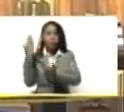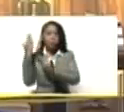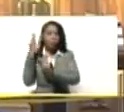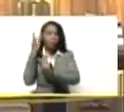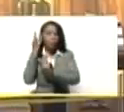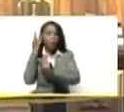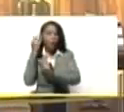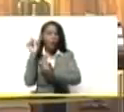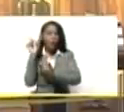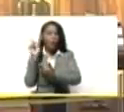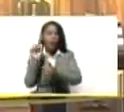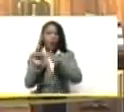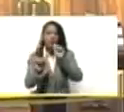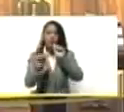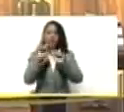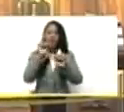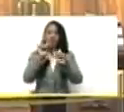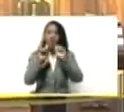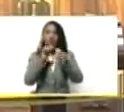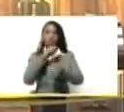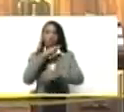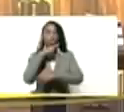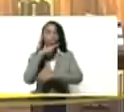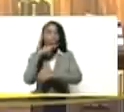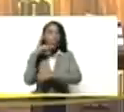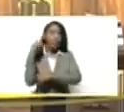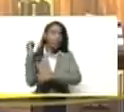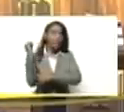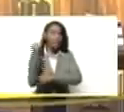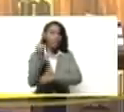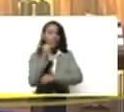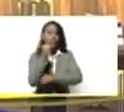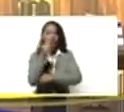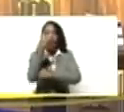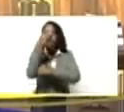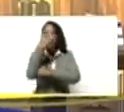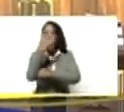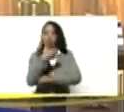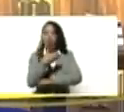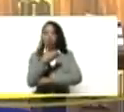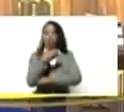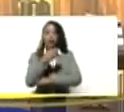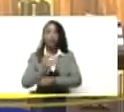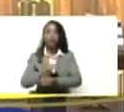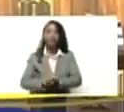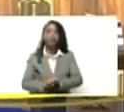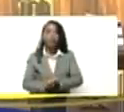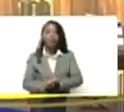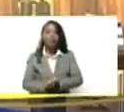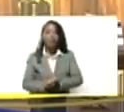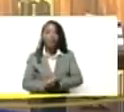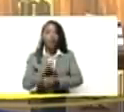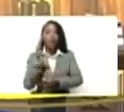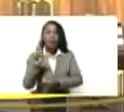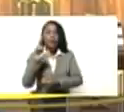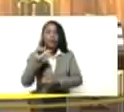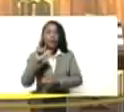cuando hay tantos problemas objetivos creados por la guerra económica de todos estos